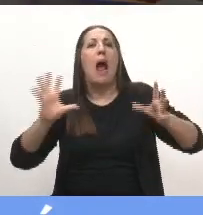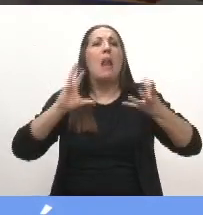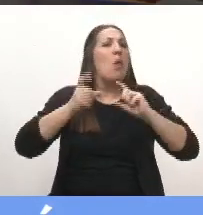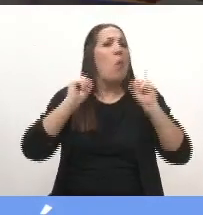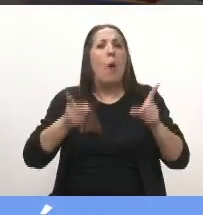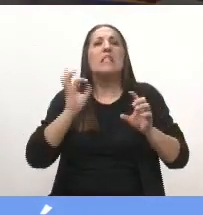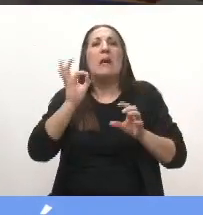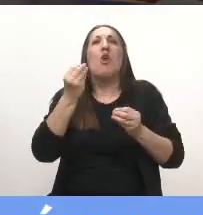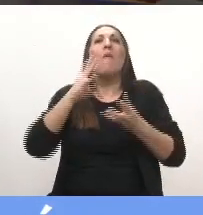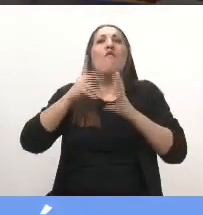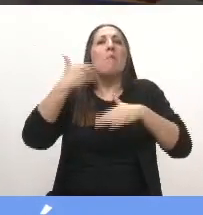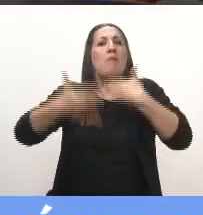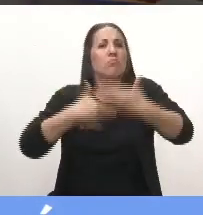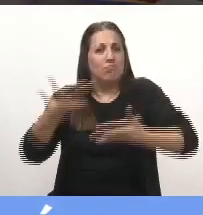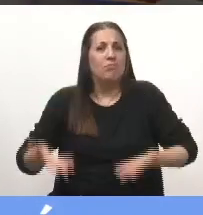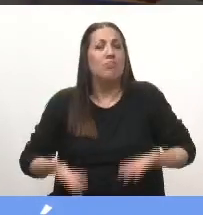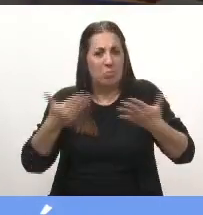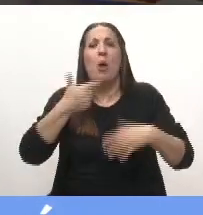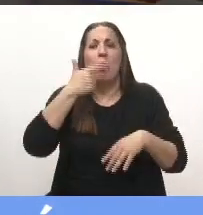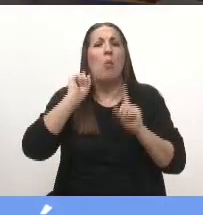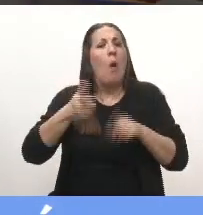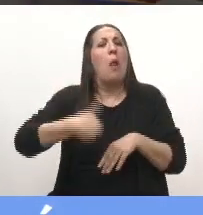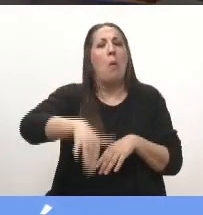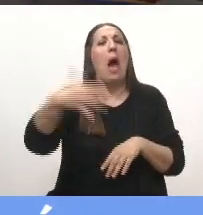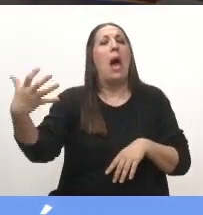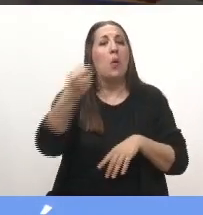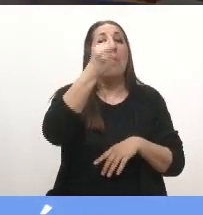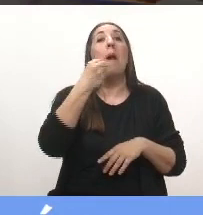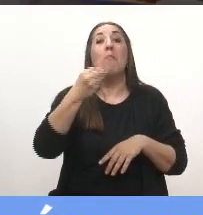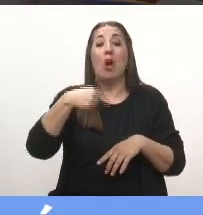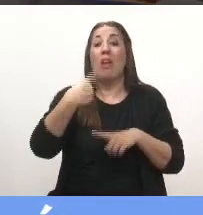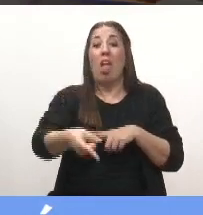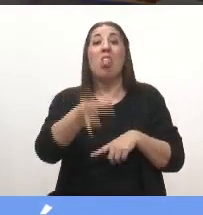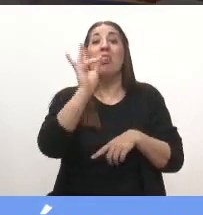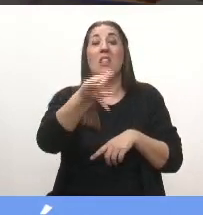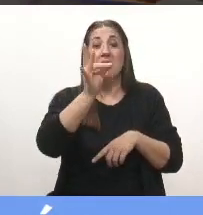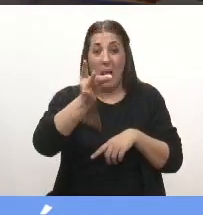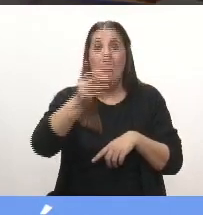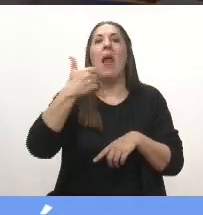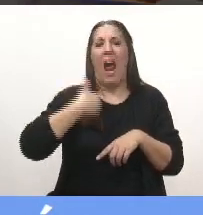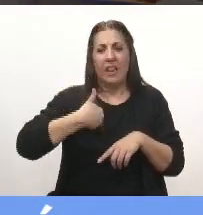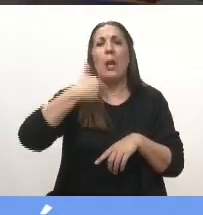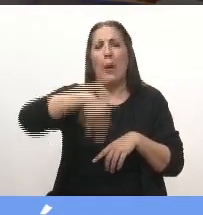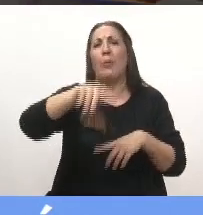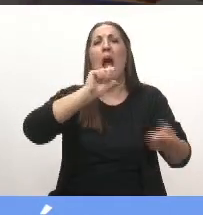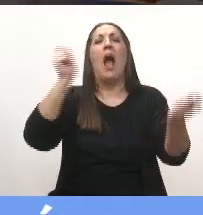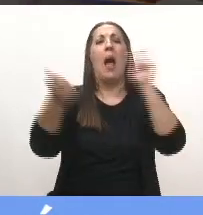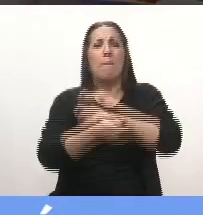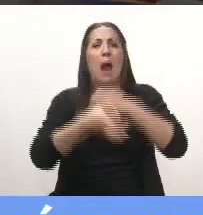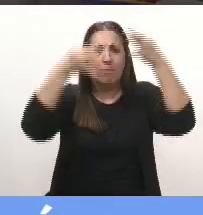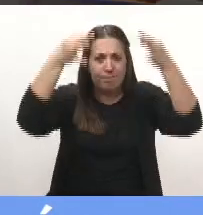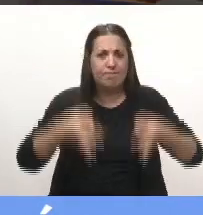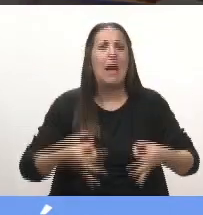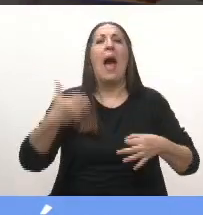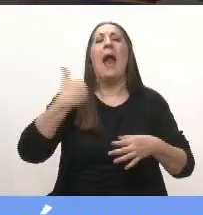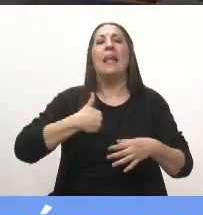lo vamos a recuperar porque a partir de diciembre la Argentina va a cambiar la argentina se va a ordenar la